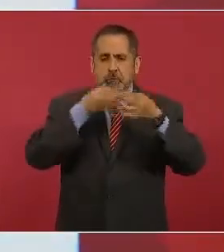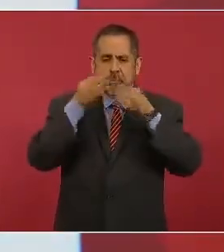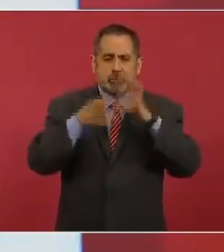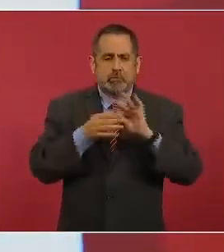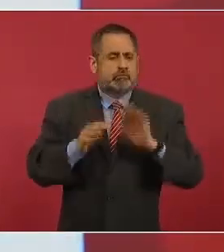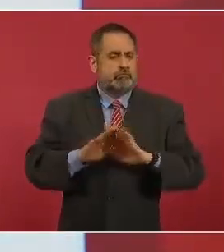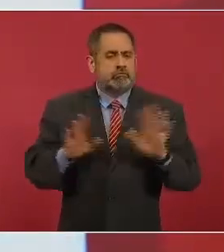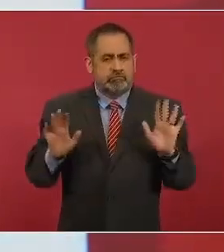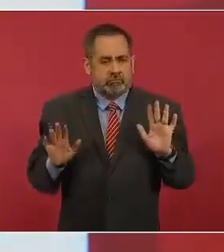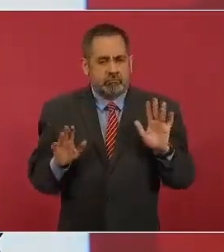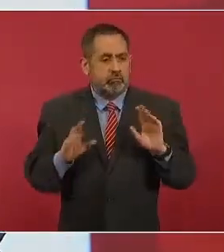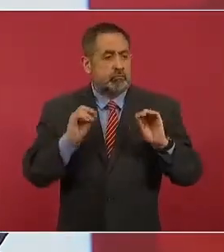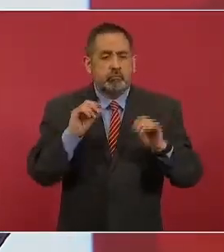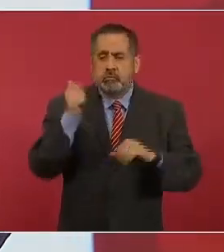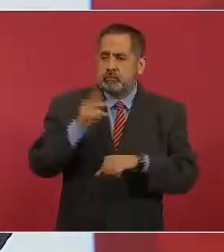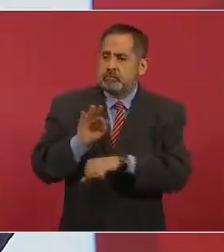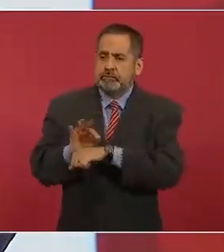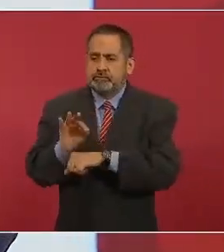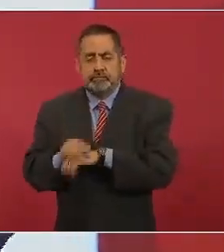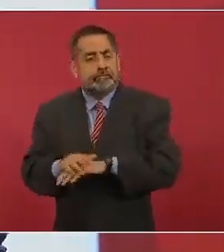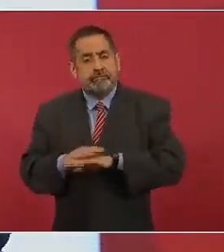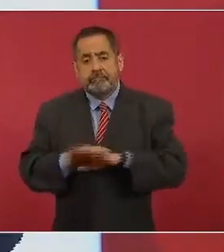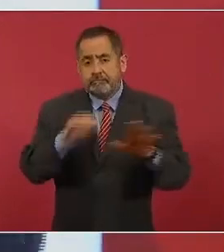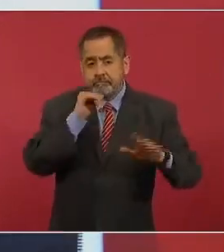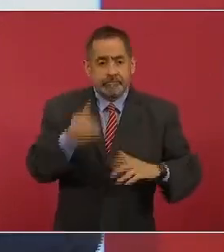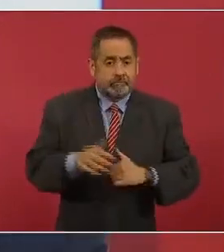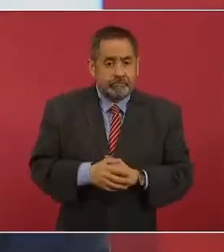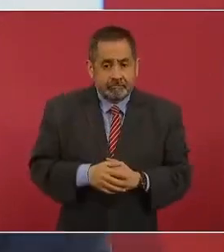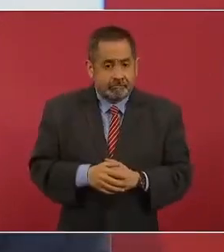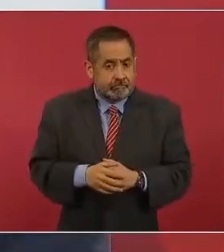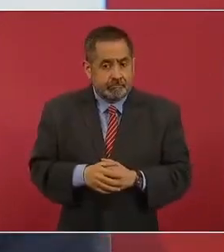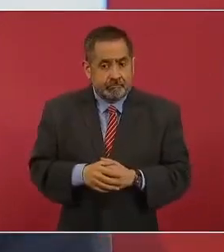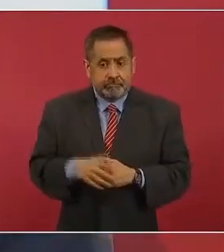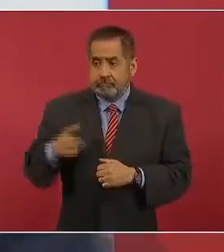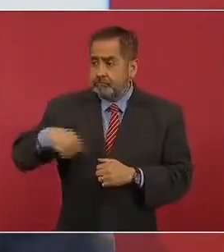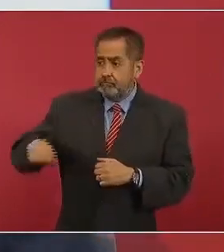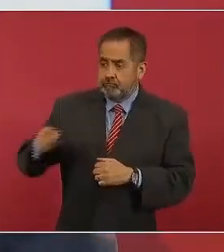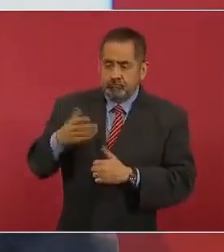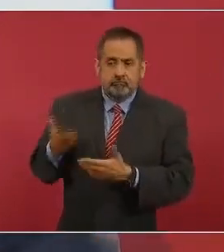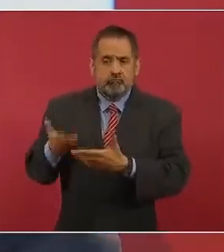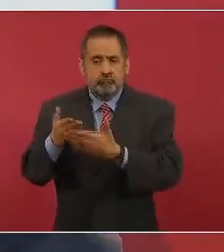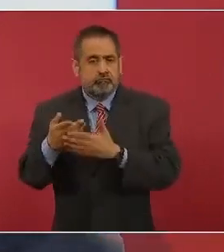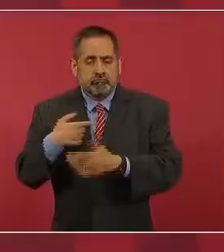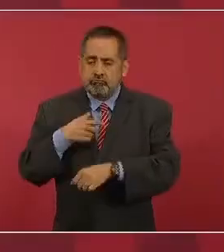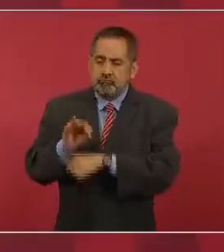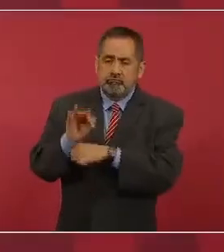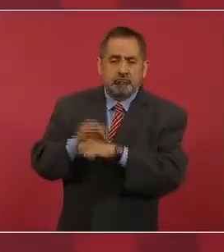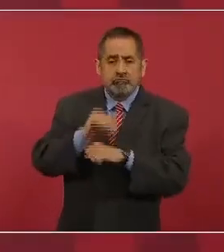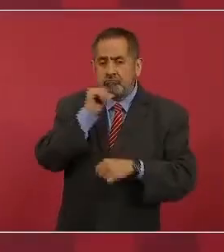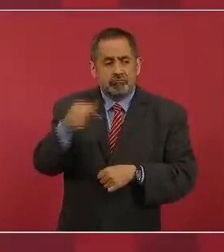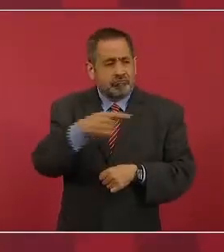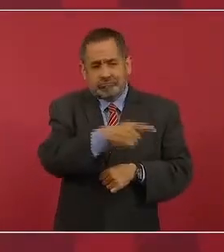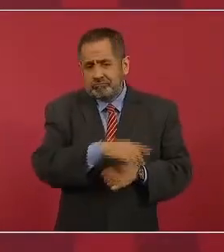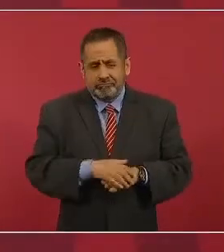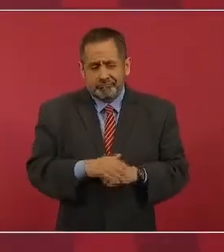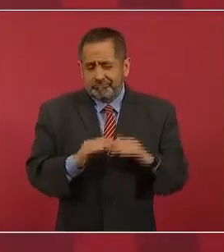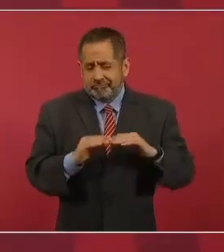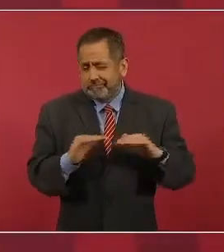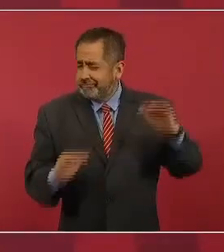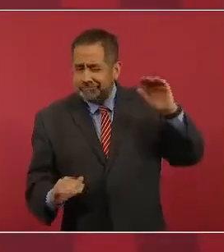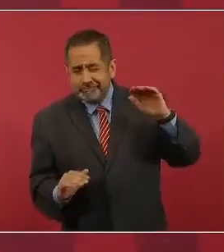puedan defender algunos de los planteamientos nuestros, pero un